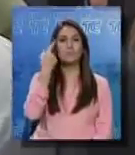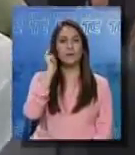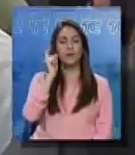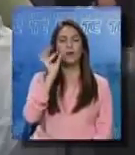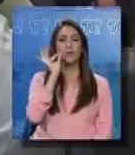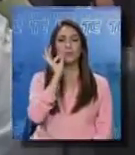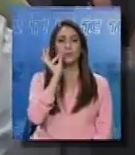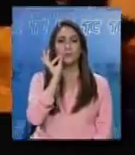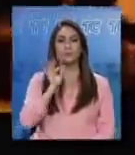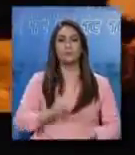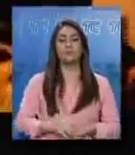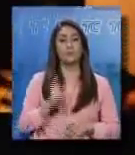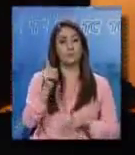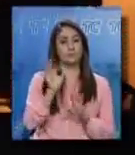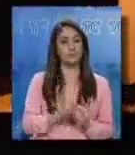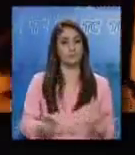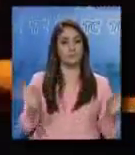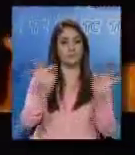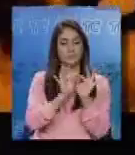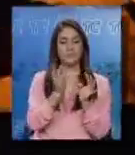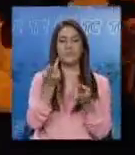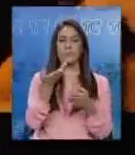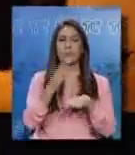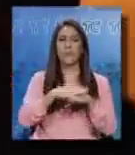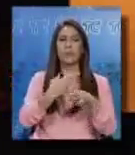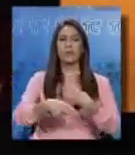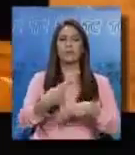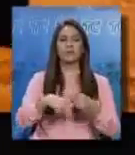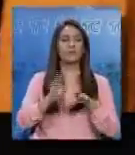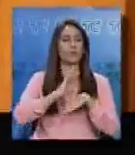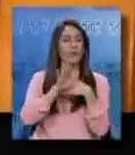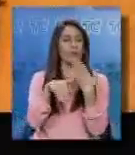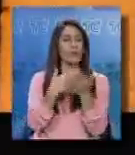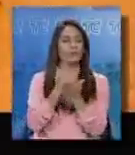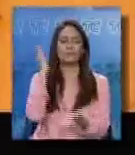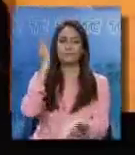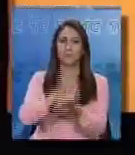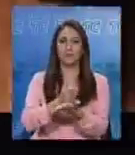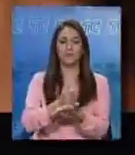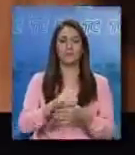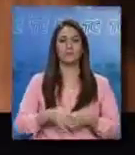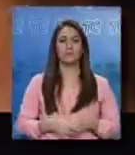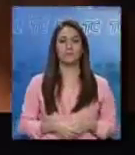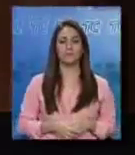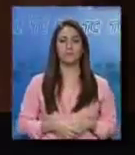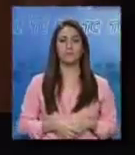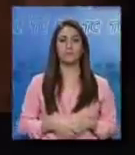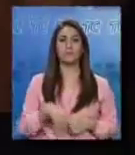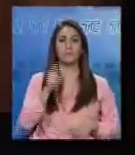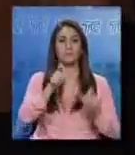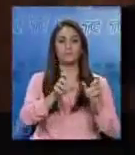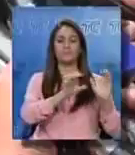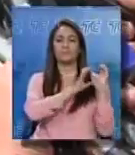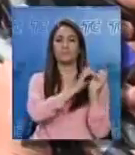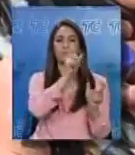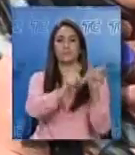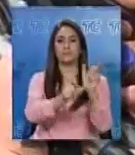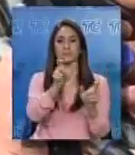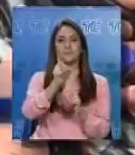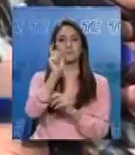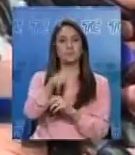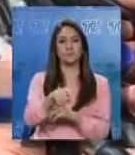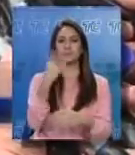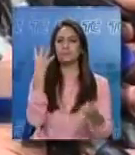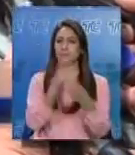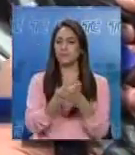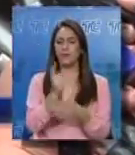Lady Zúñiga, cree que es fundamental combatir al microtráfico desde todos los frentes. Que obligue a que estas personas puedan tener